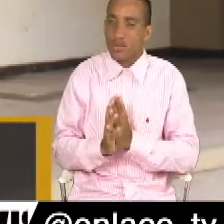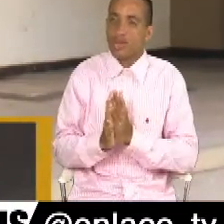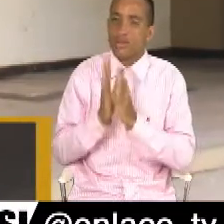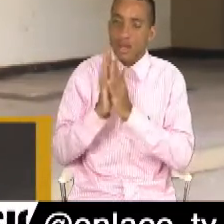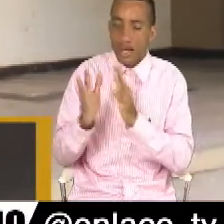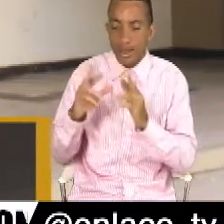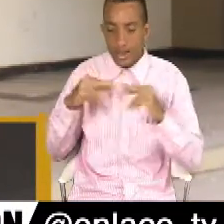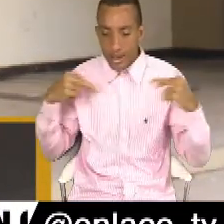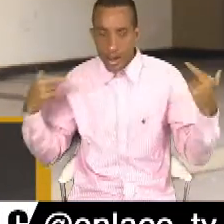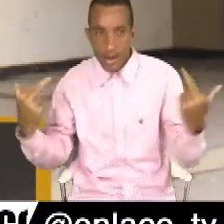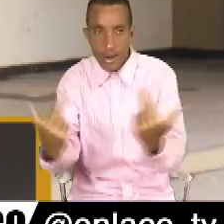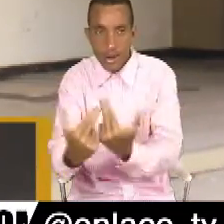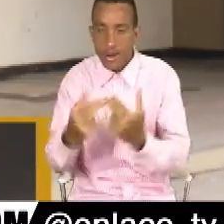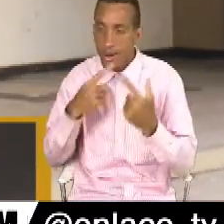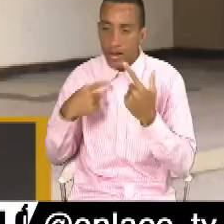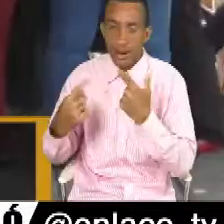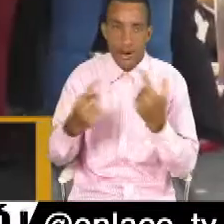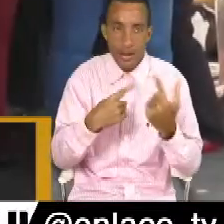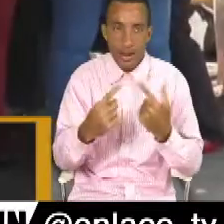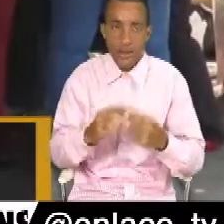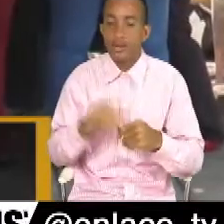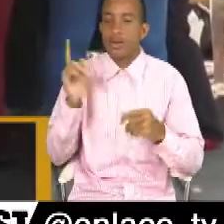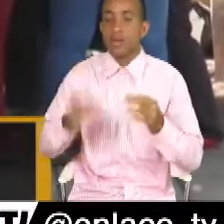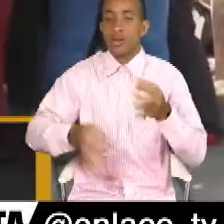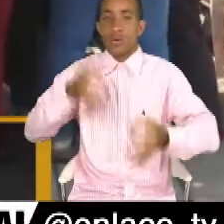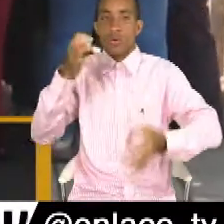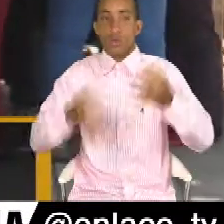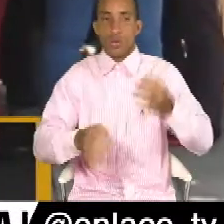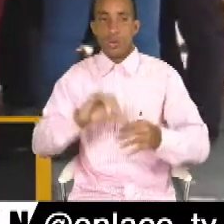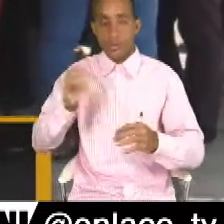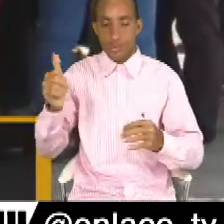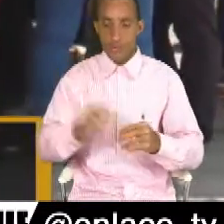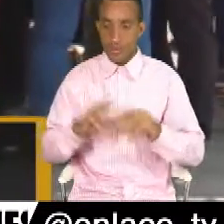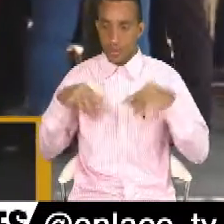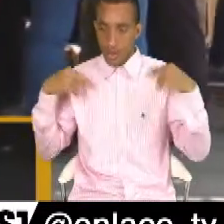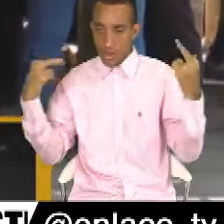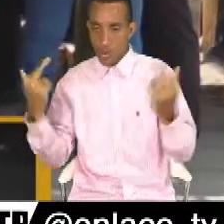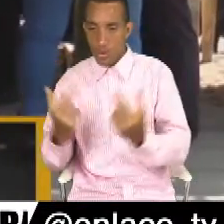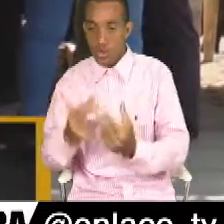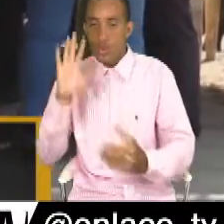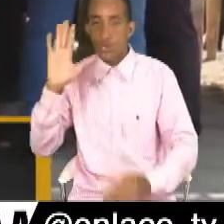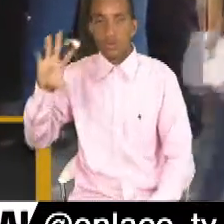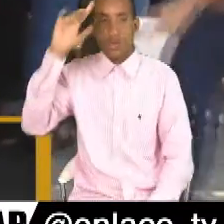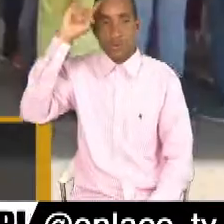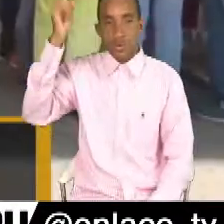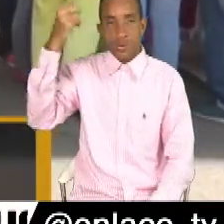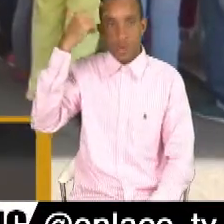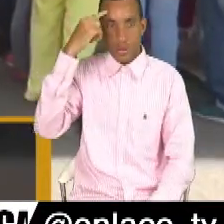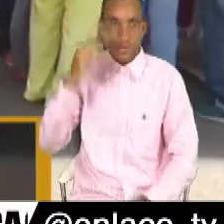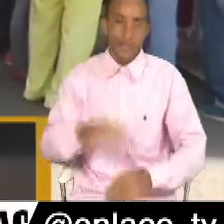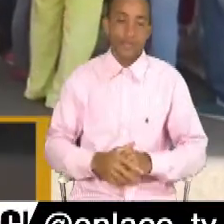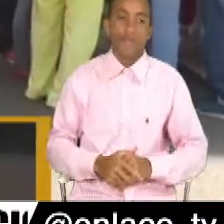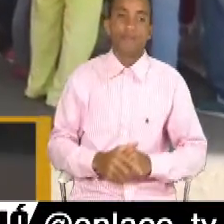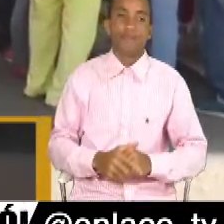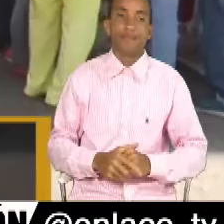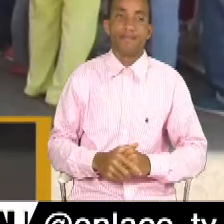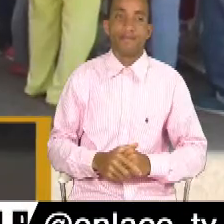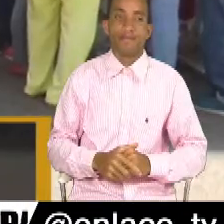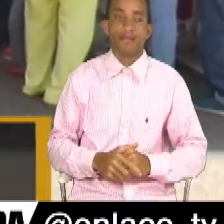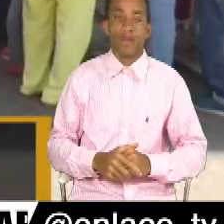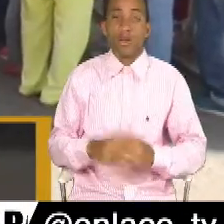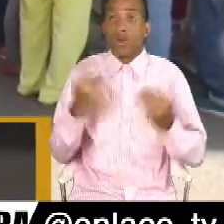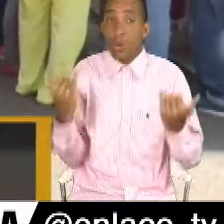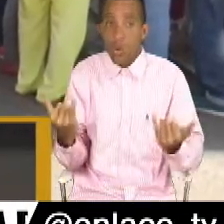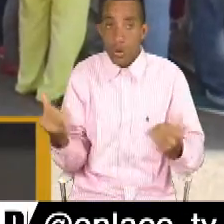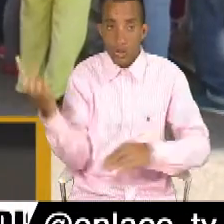mesa sectorial de justicia y la mesa nacional que está con el gobierno. Solamente es por el día de